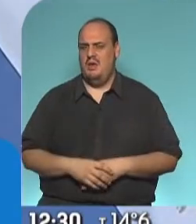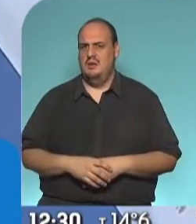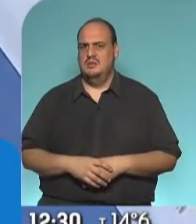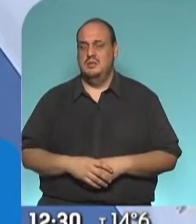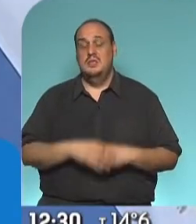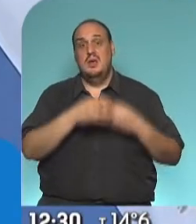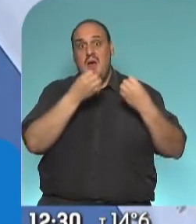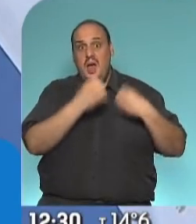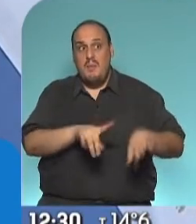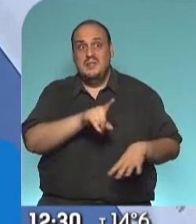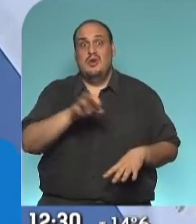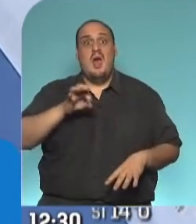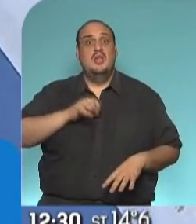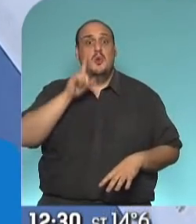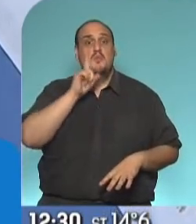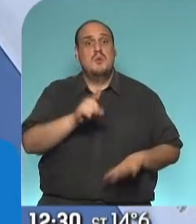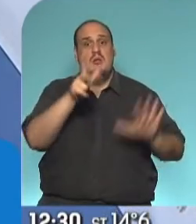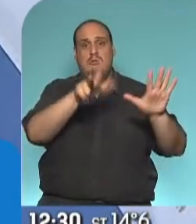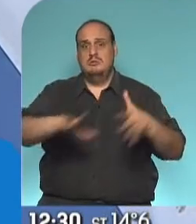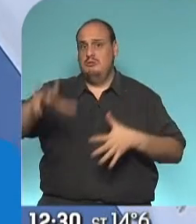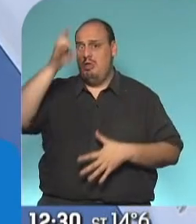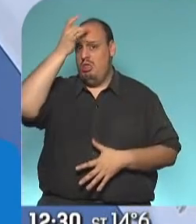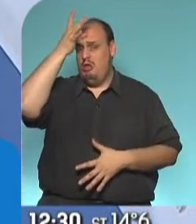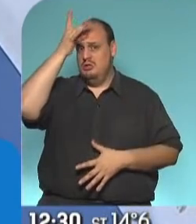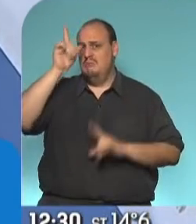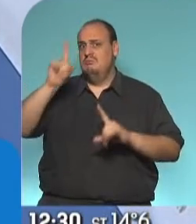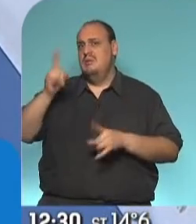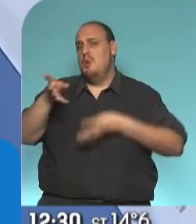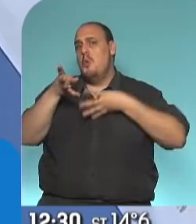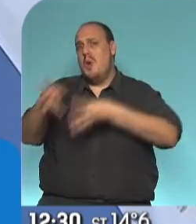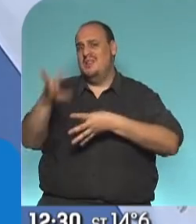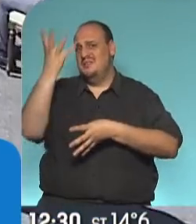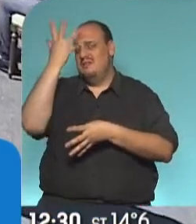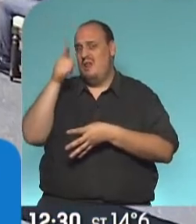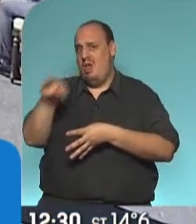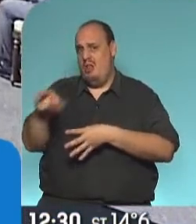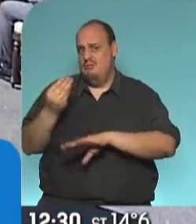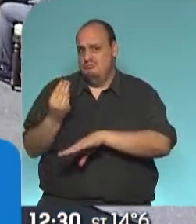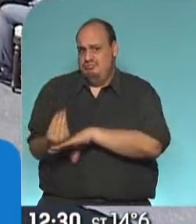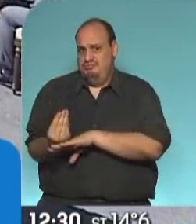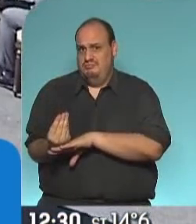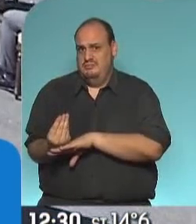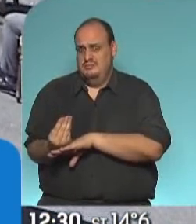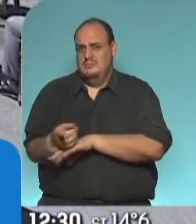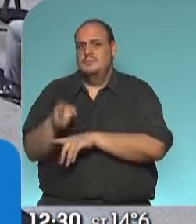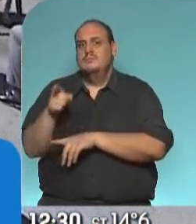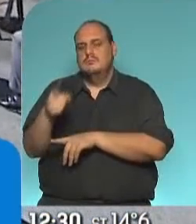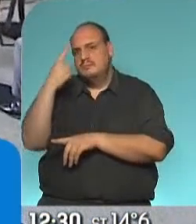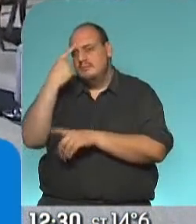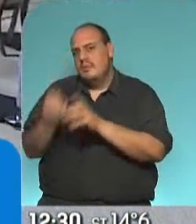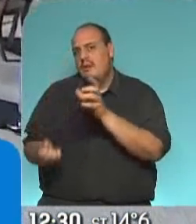Empezó, como les decía, ya en 1812, en aquella histórica batalla de San Lorenzo, donde